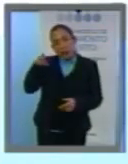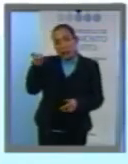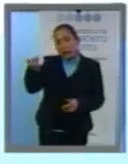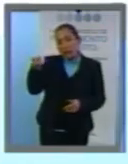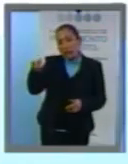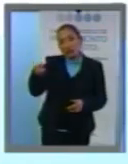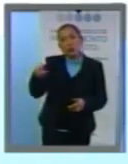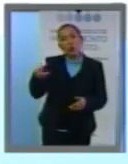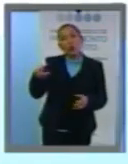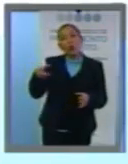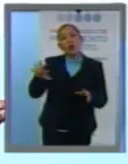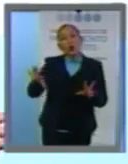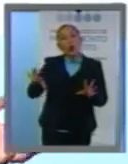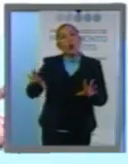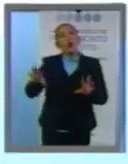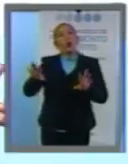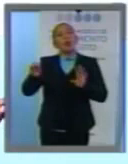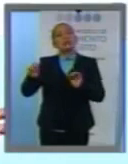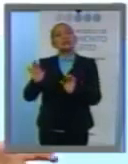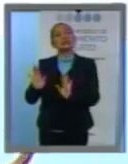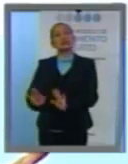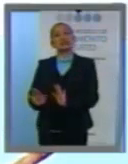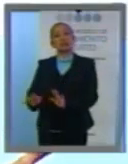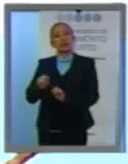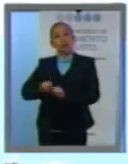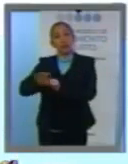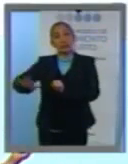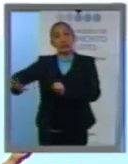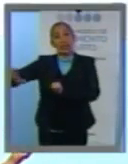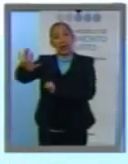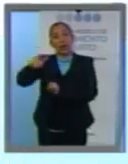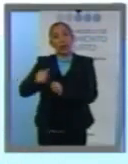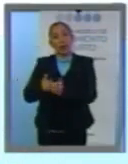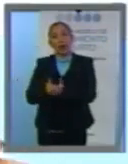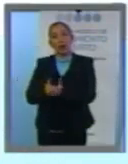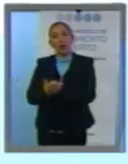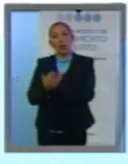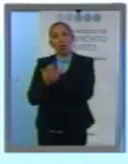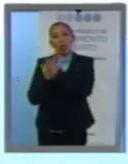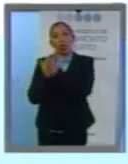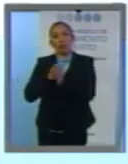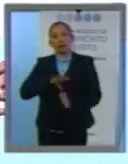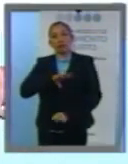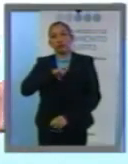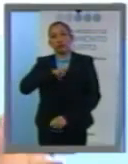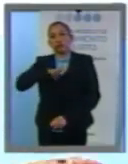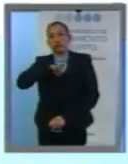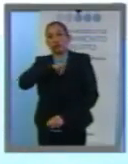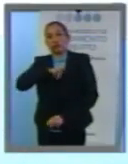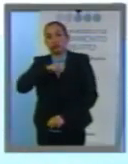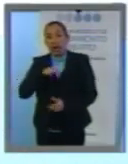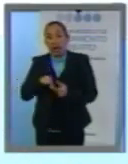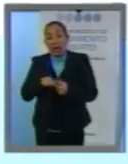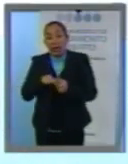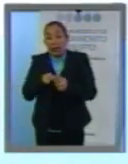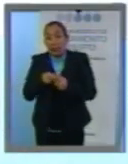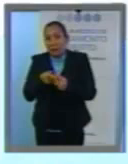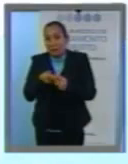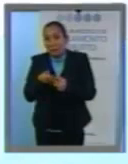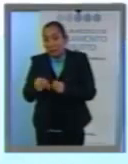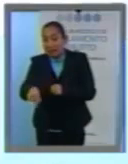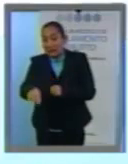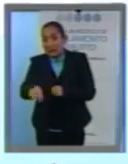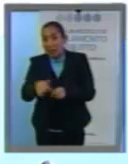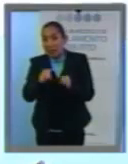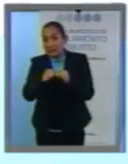eso, que no surja socialmente este efecto que está en la puerta de